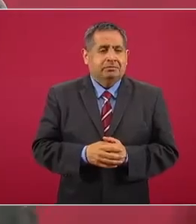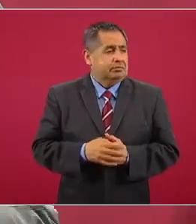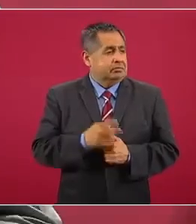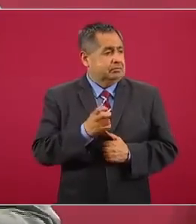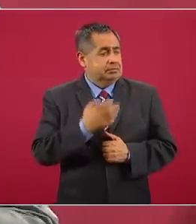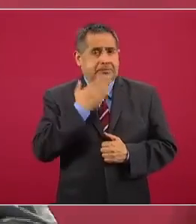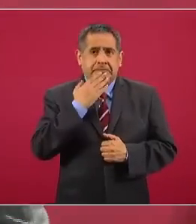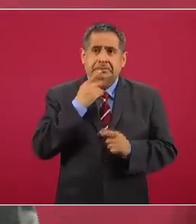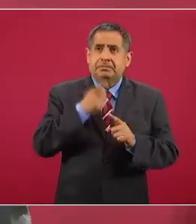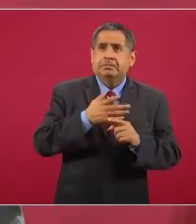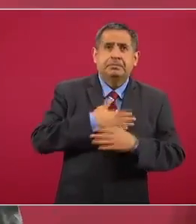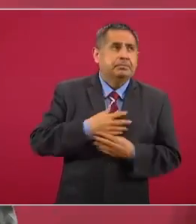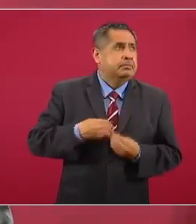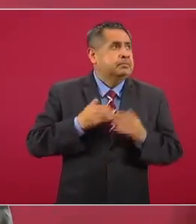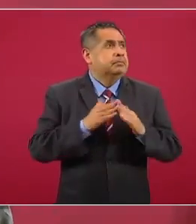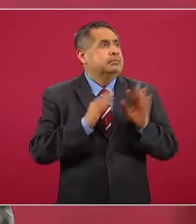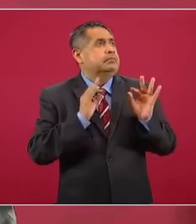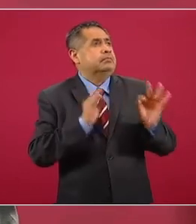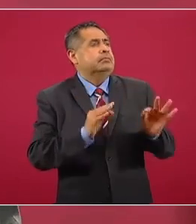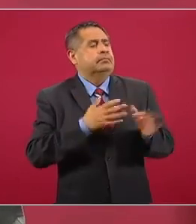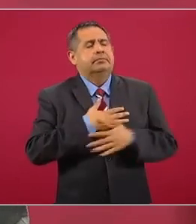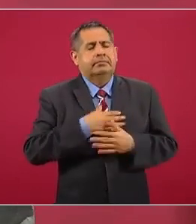sentido, pues, a su existencia.